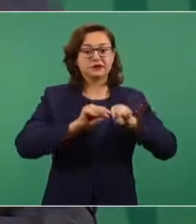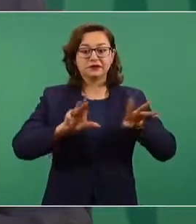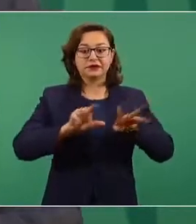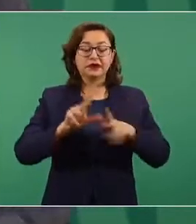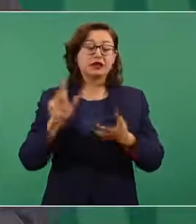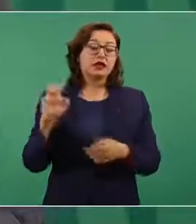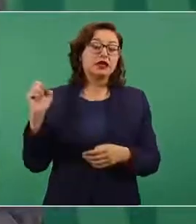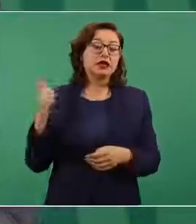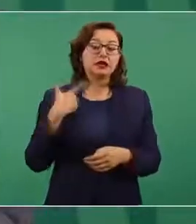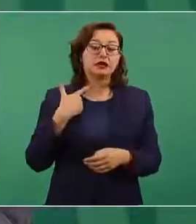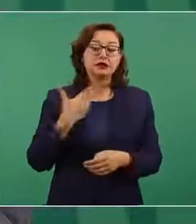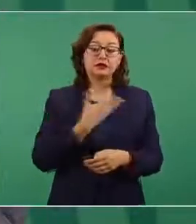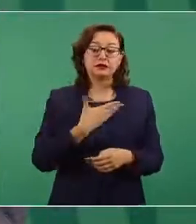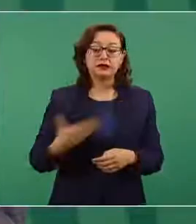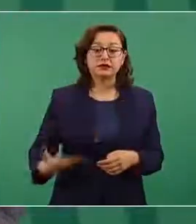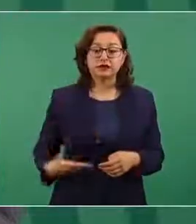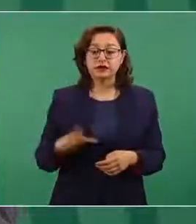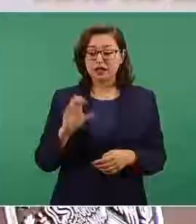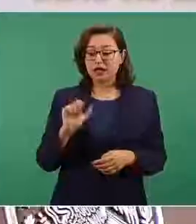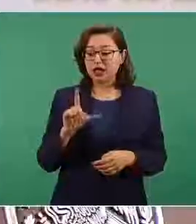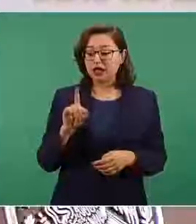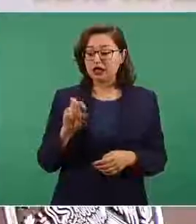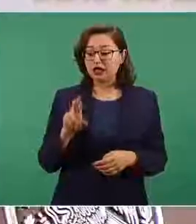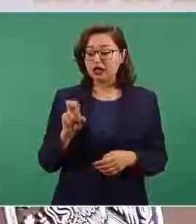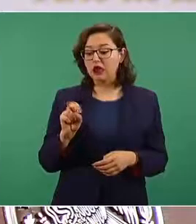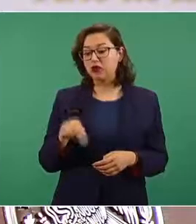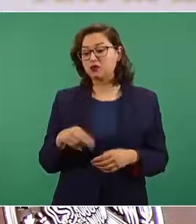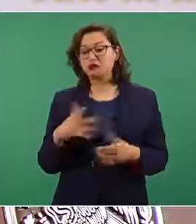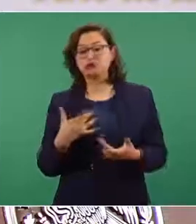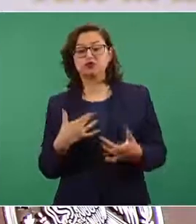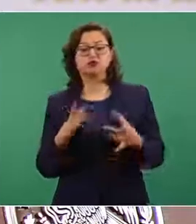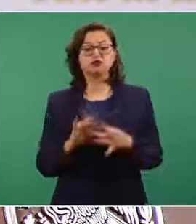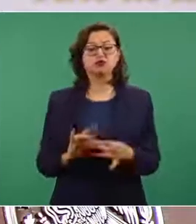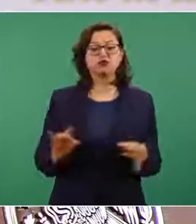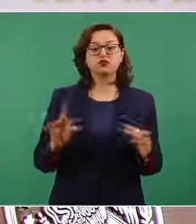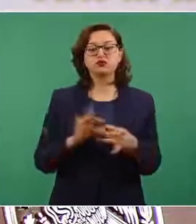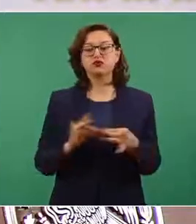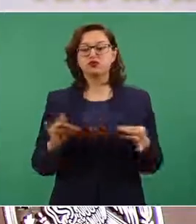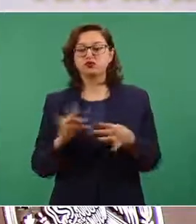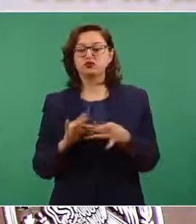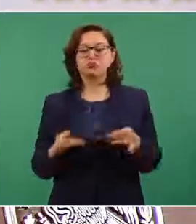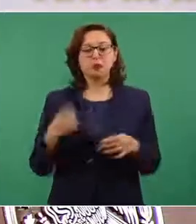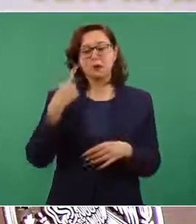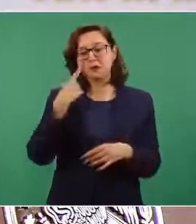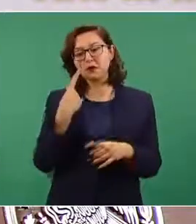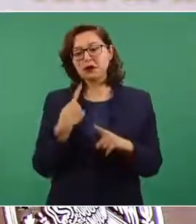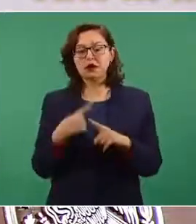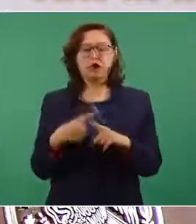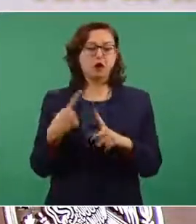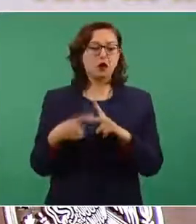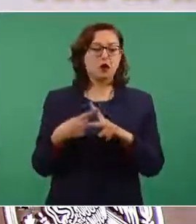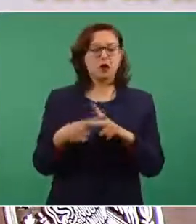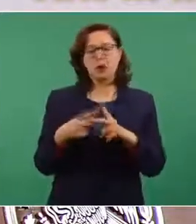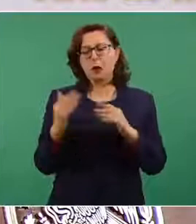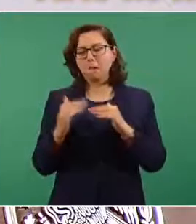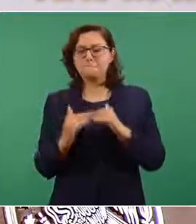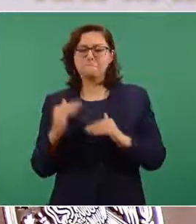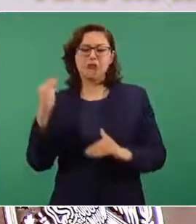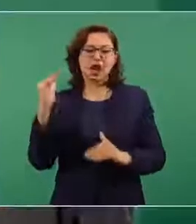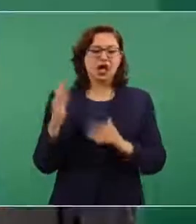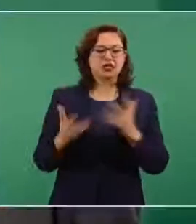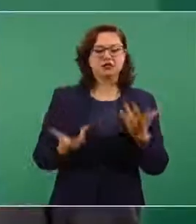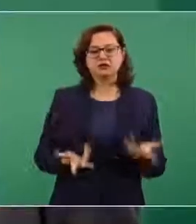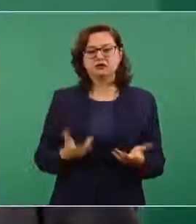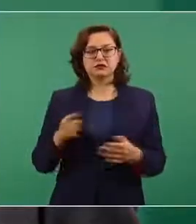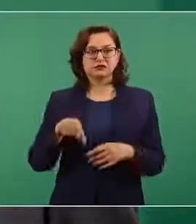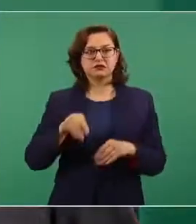salió a exponer, ¿no?, de que era mucho más el número de fallecidos que